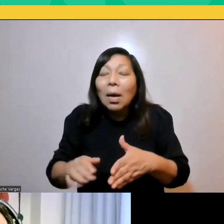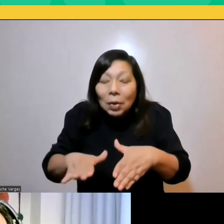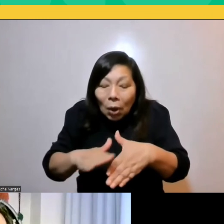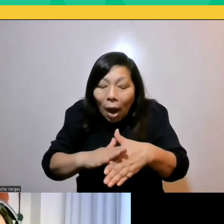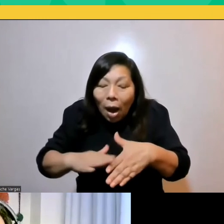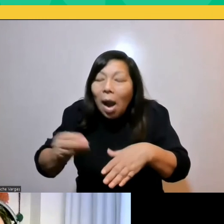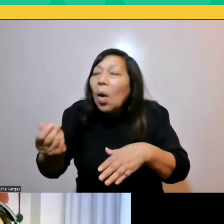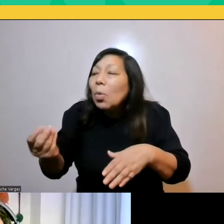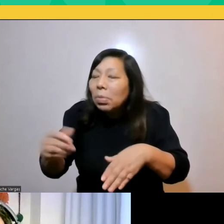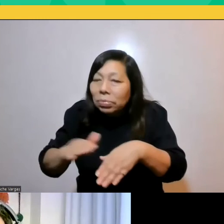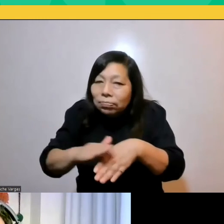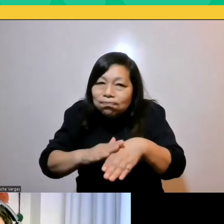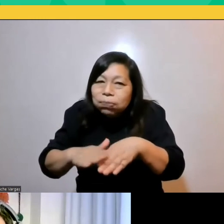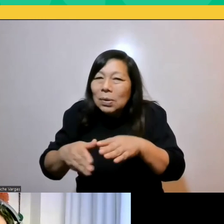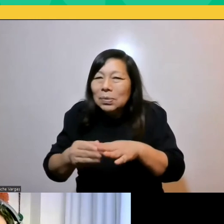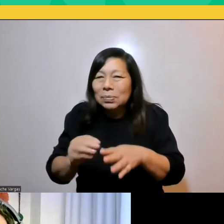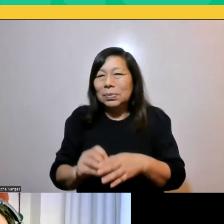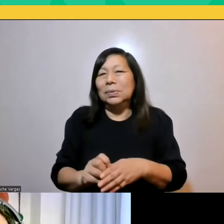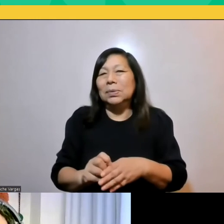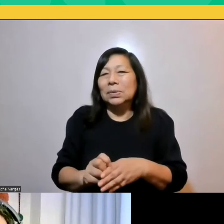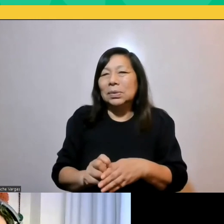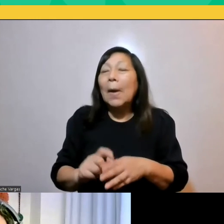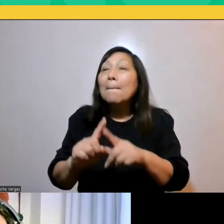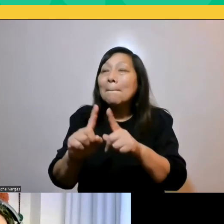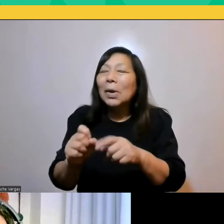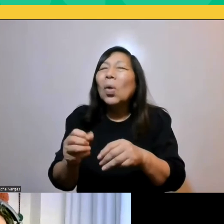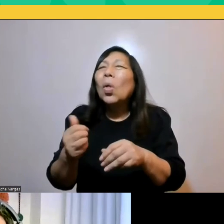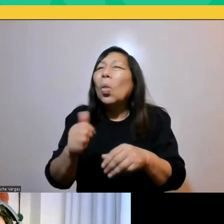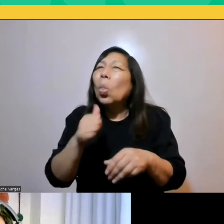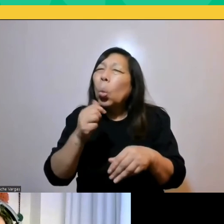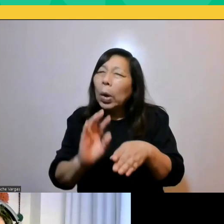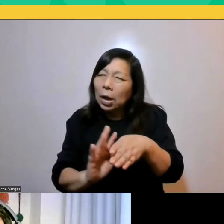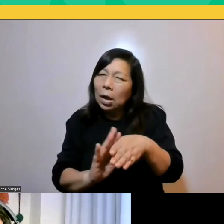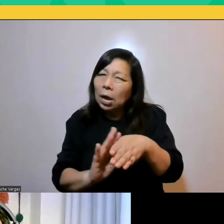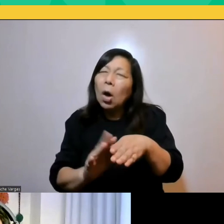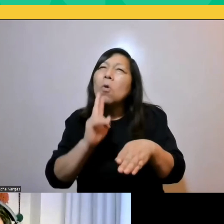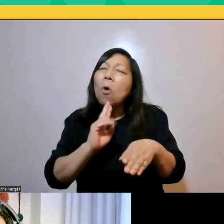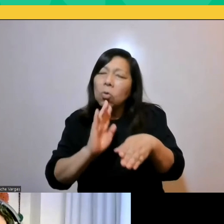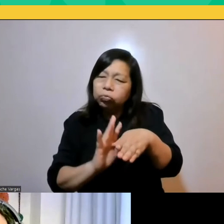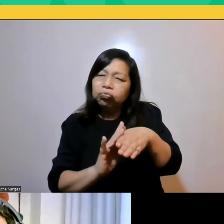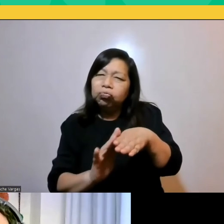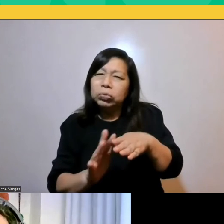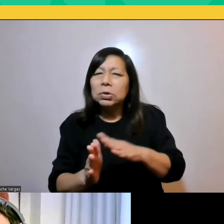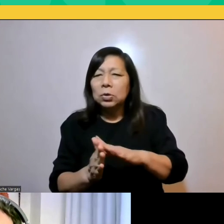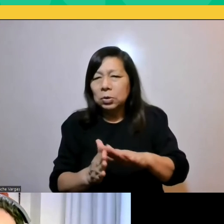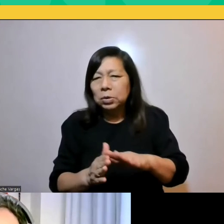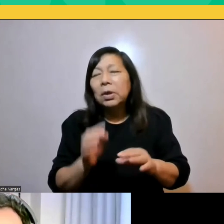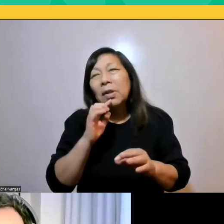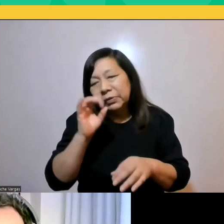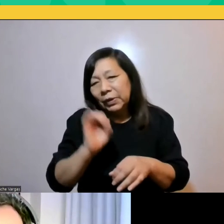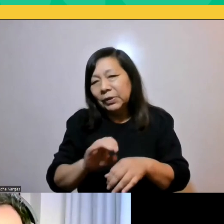zona, tiende a acumularse más y es una causa frecuente de consulta por irritación y realmente no es infeccioso.